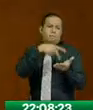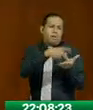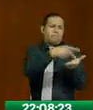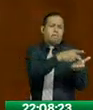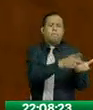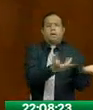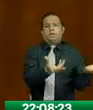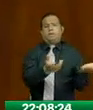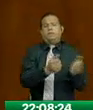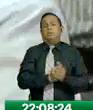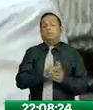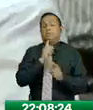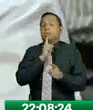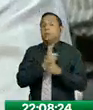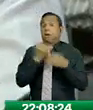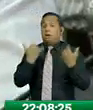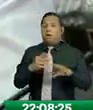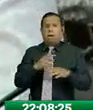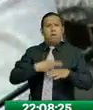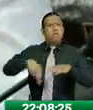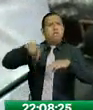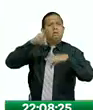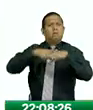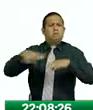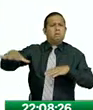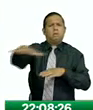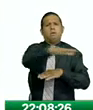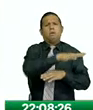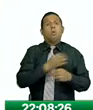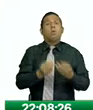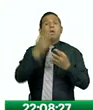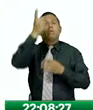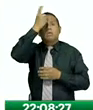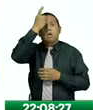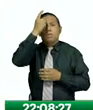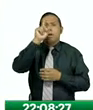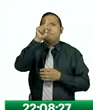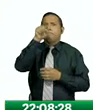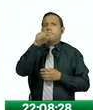nacional supera los 1.000 millones de dólares, informó Jorge Escobar.